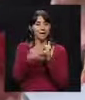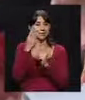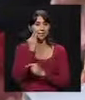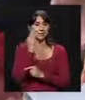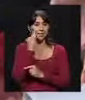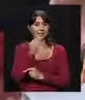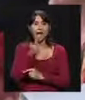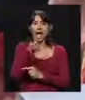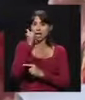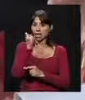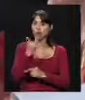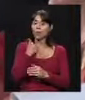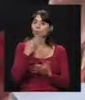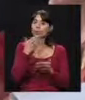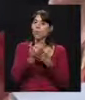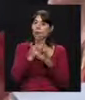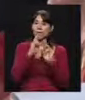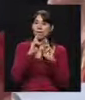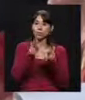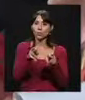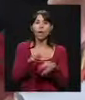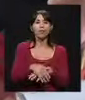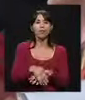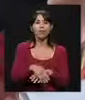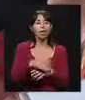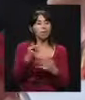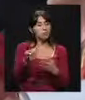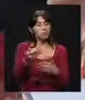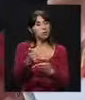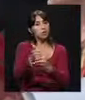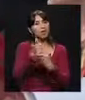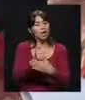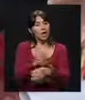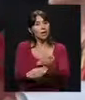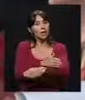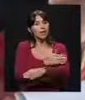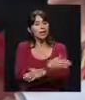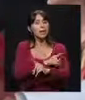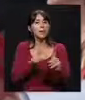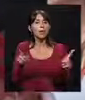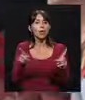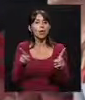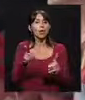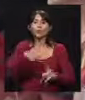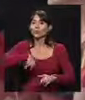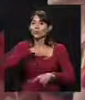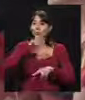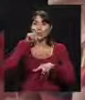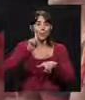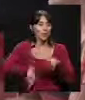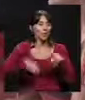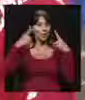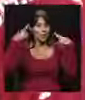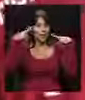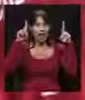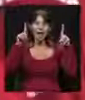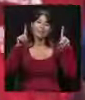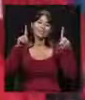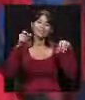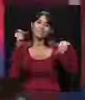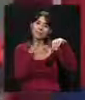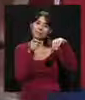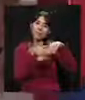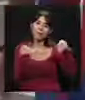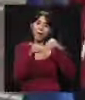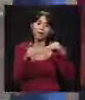porque no sabía nada de que existía este deporte cuando marta me contó entonces vine a verla entrenar y me di cuenta